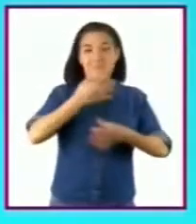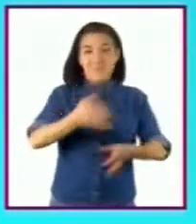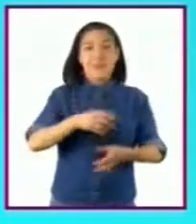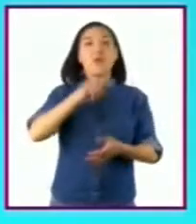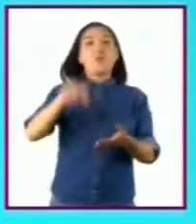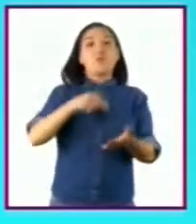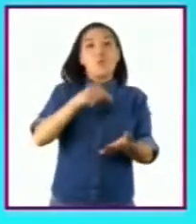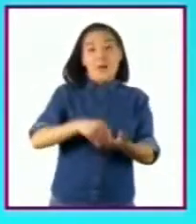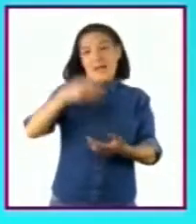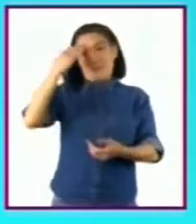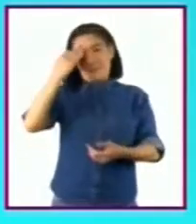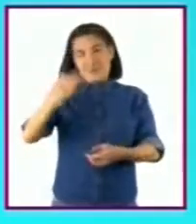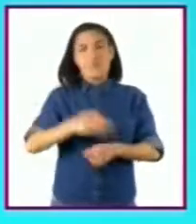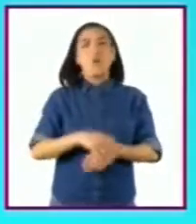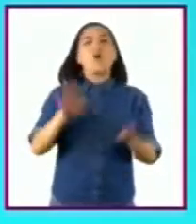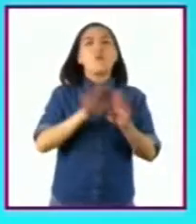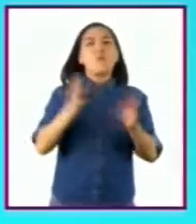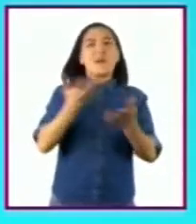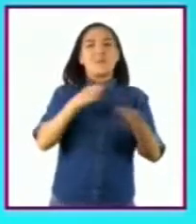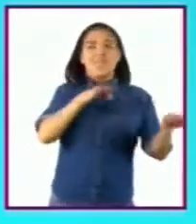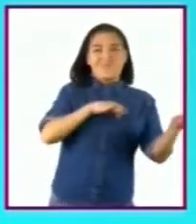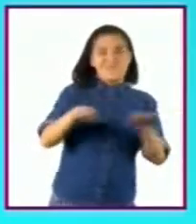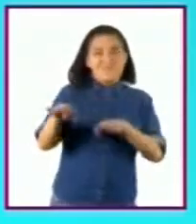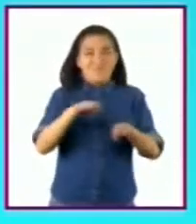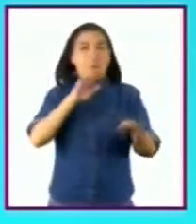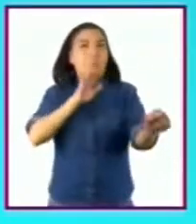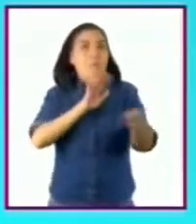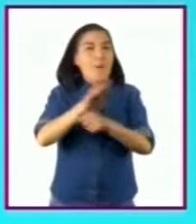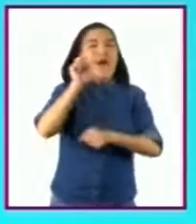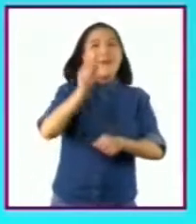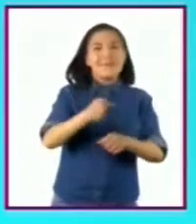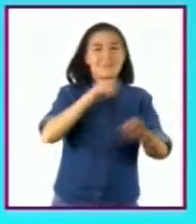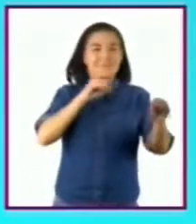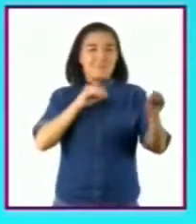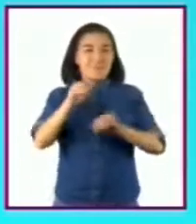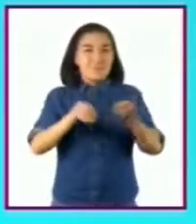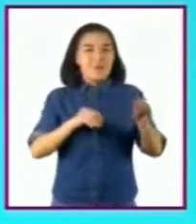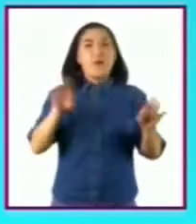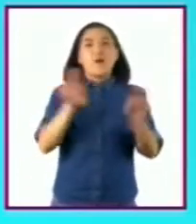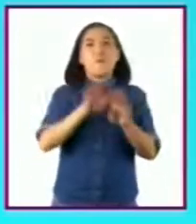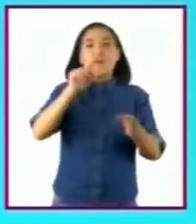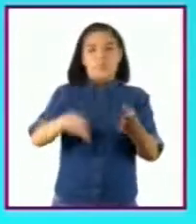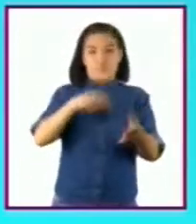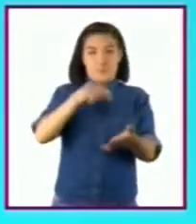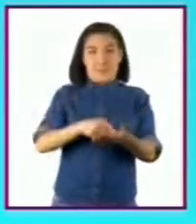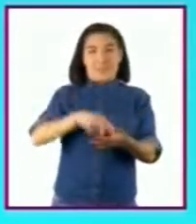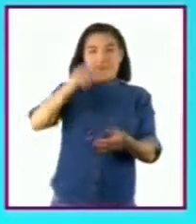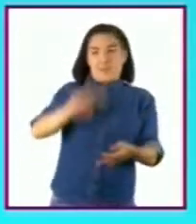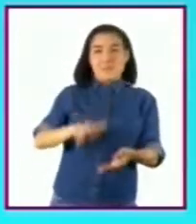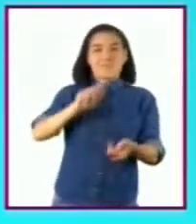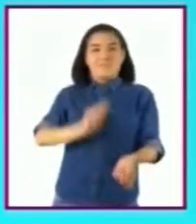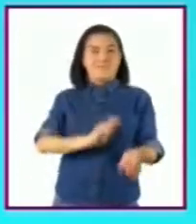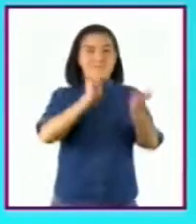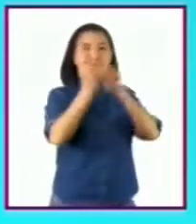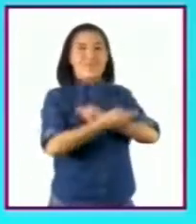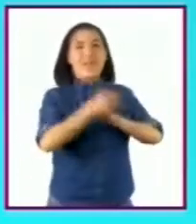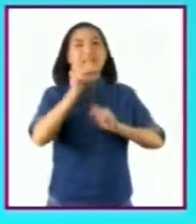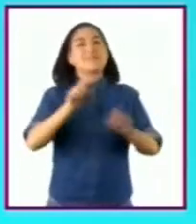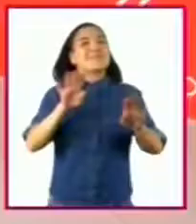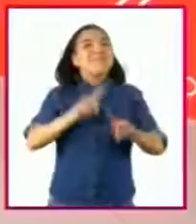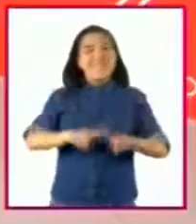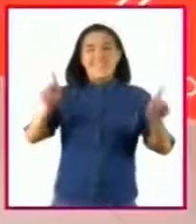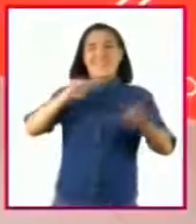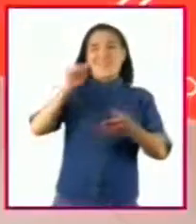logra a partir de una situación dramática, en la cual pueden modificar un espacio real para convertirlo en un lugar